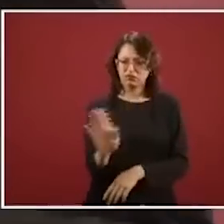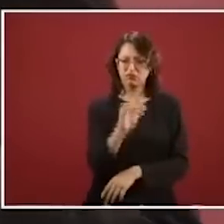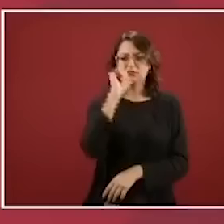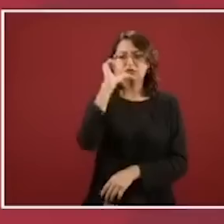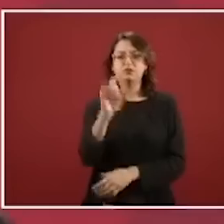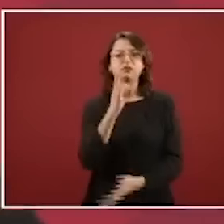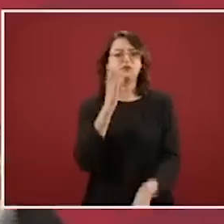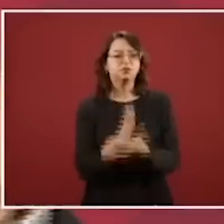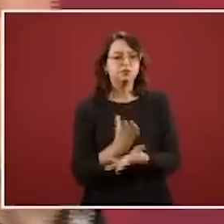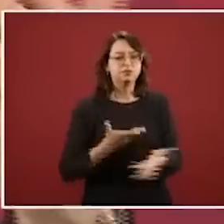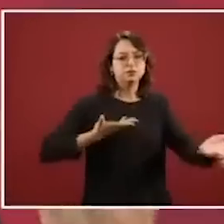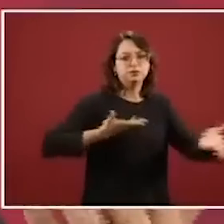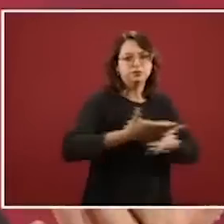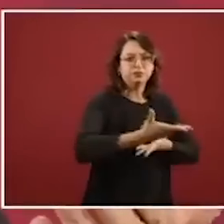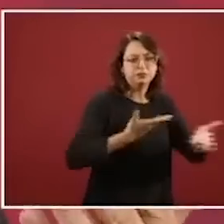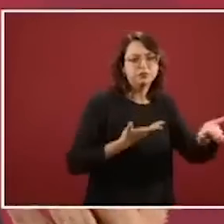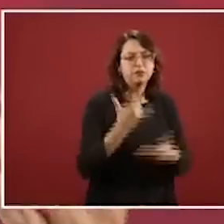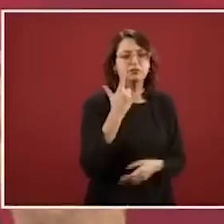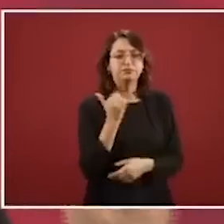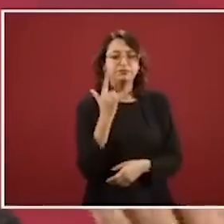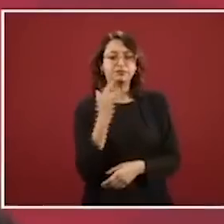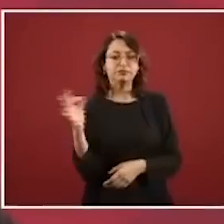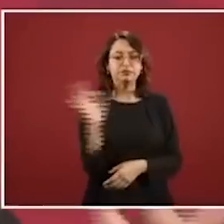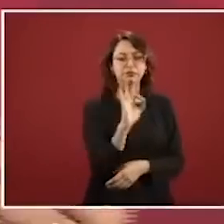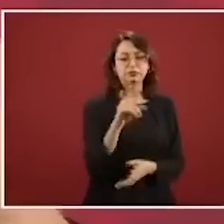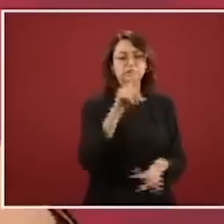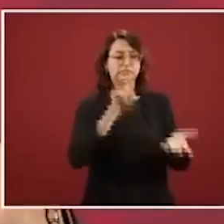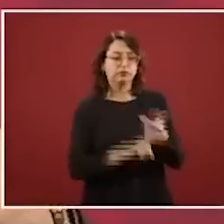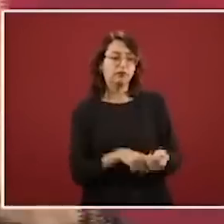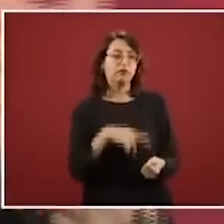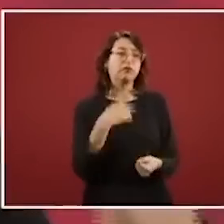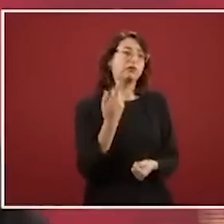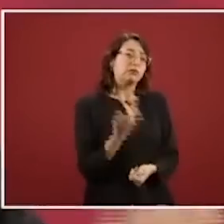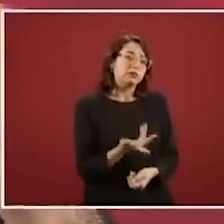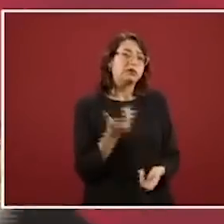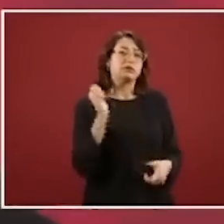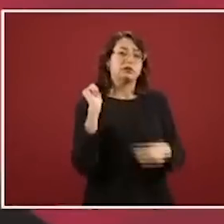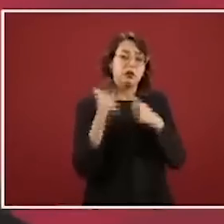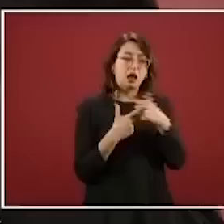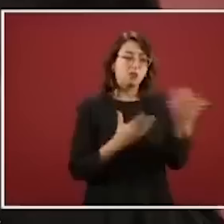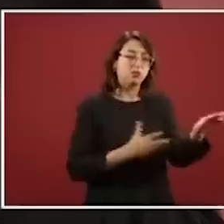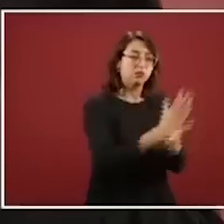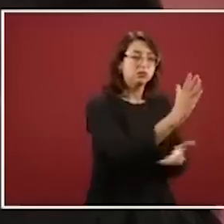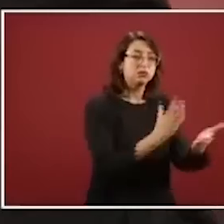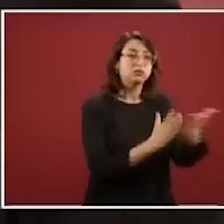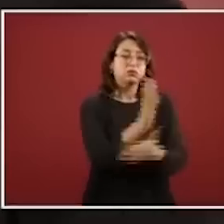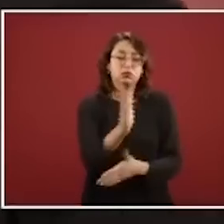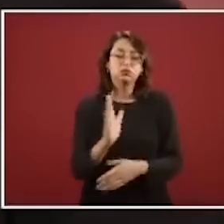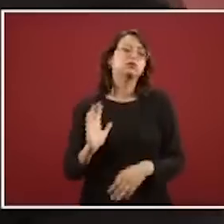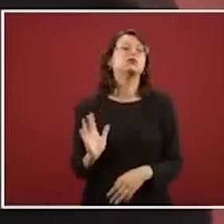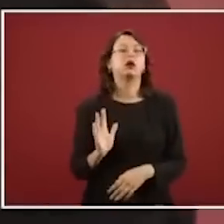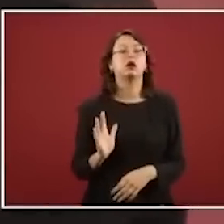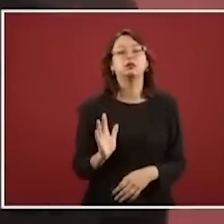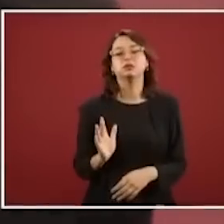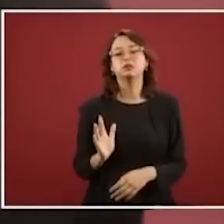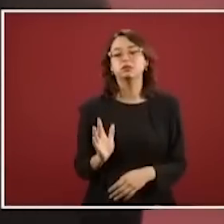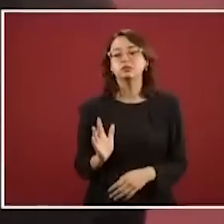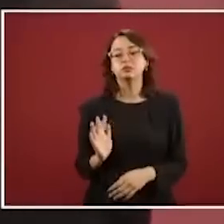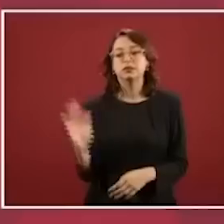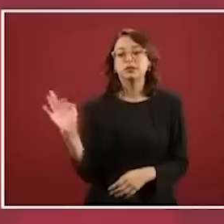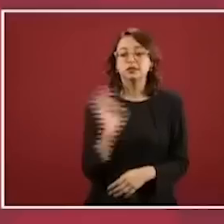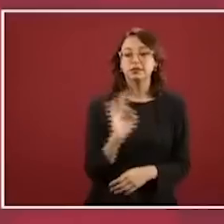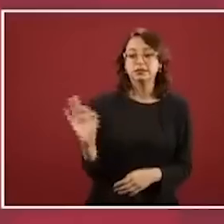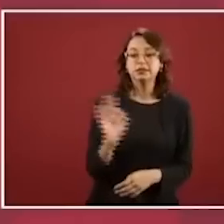tiene que ver con actividades en su territorio, llámese consulados, llámese agregados, pues nosotros vamos a tener en un